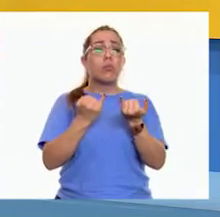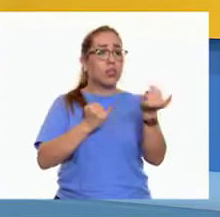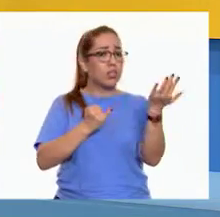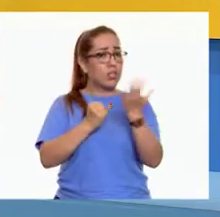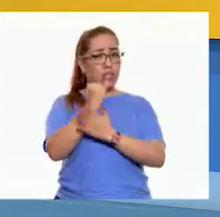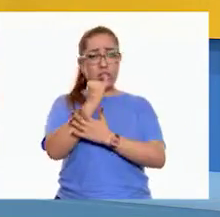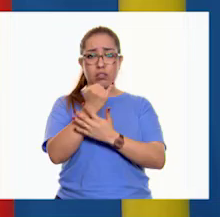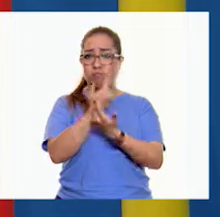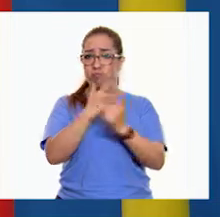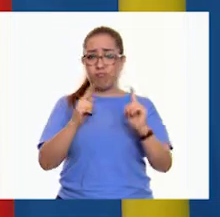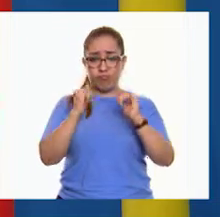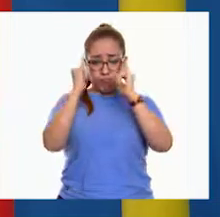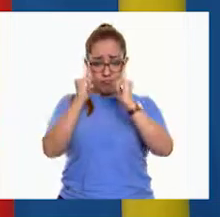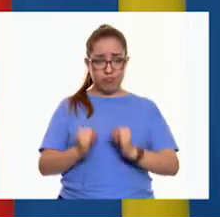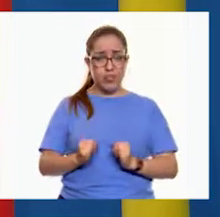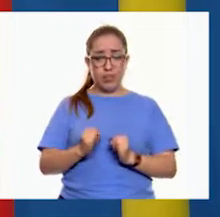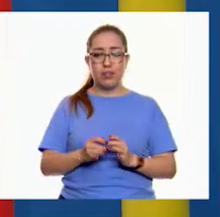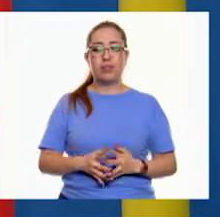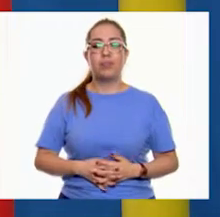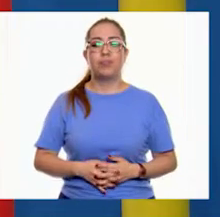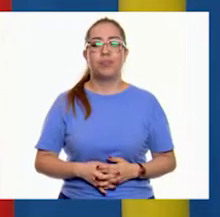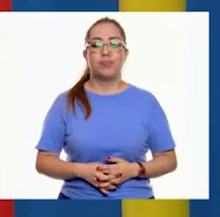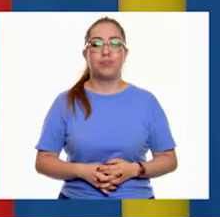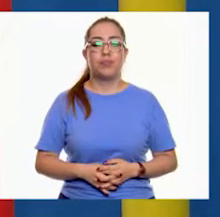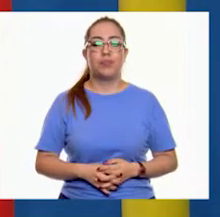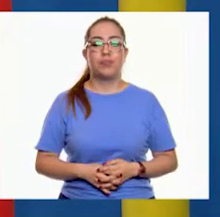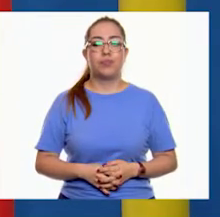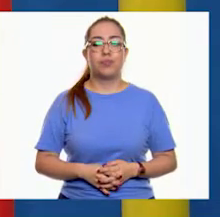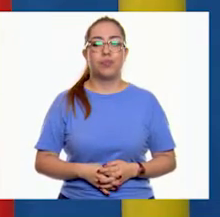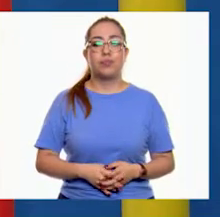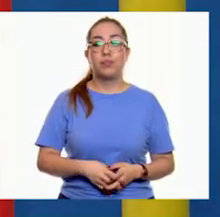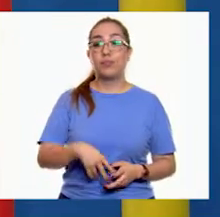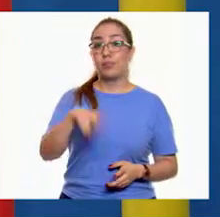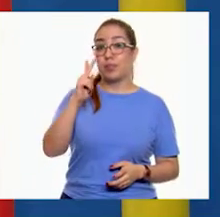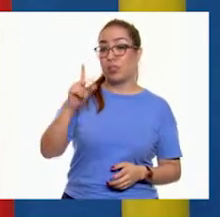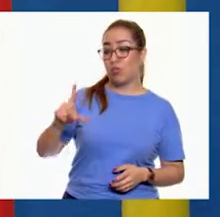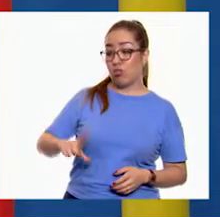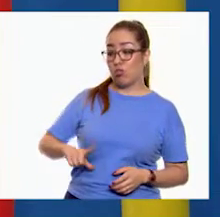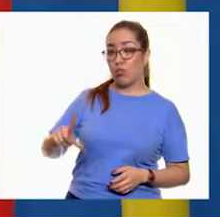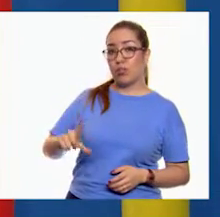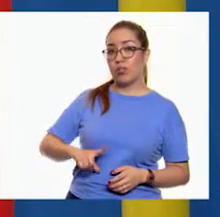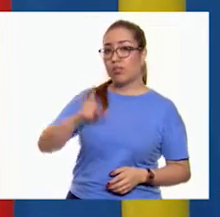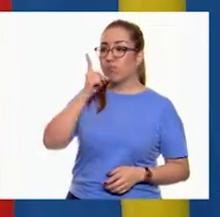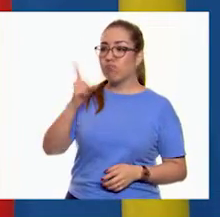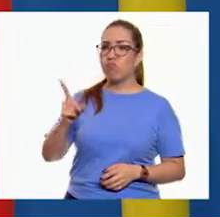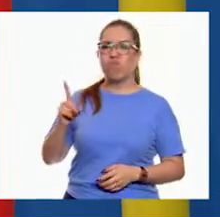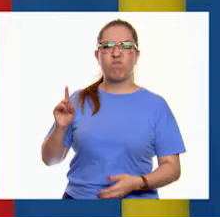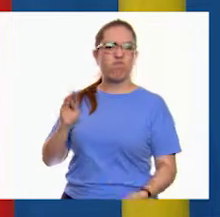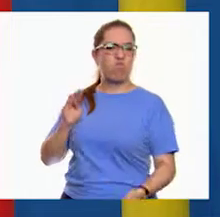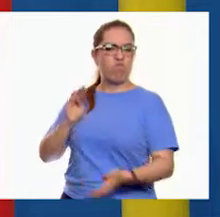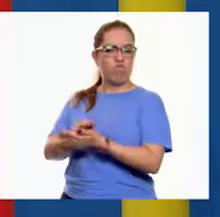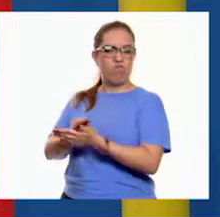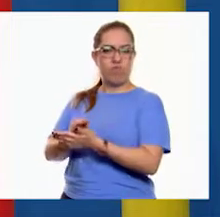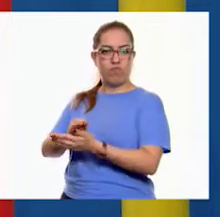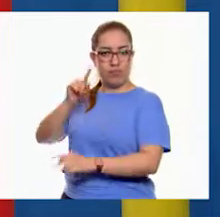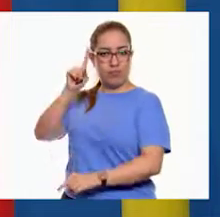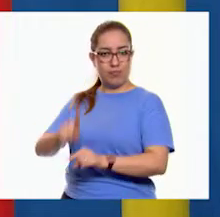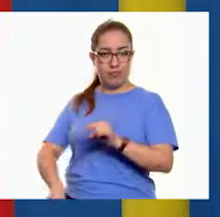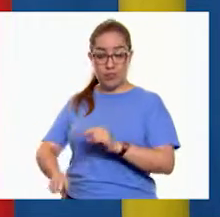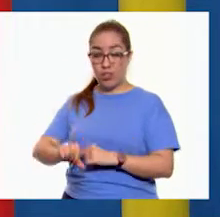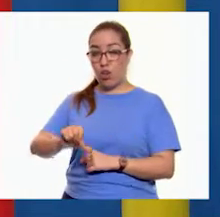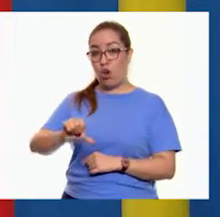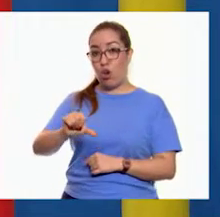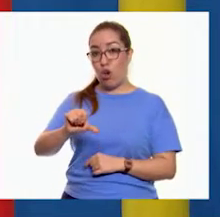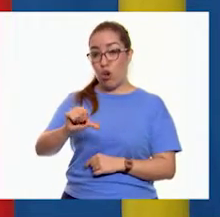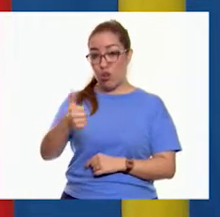la autonomía. Sin embargo, el gobierno de México mandó al ejército a reprimir este movimiento y después de 11 días de combate